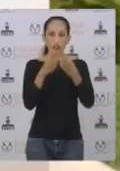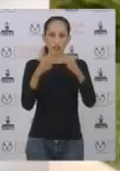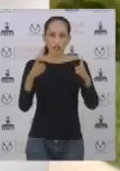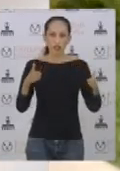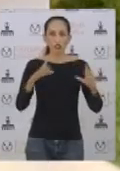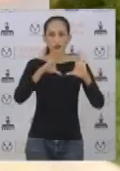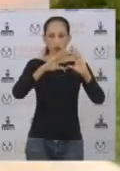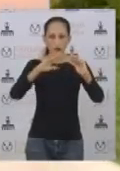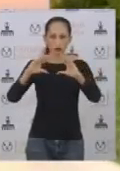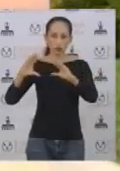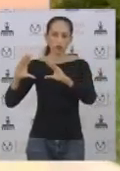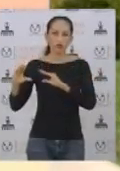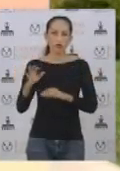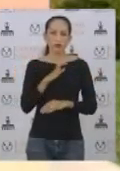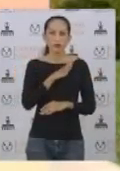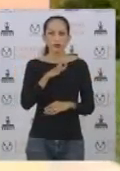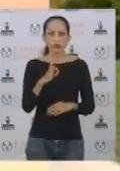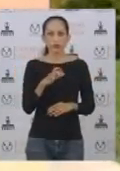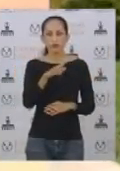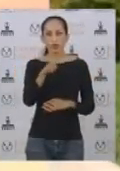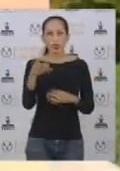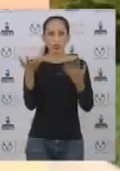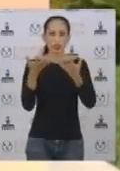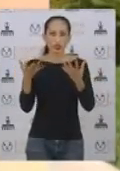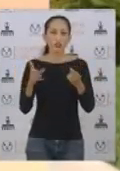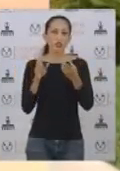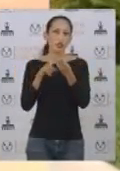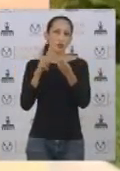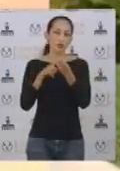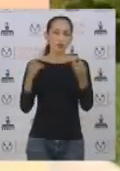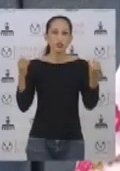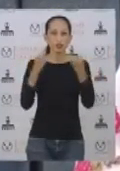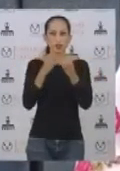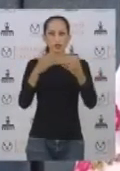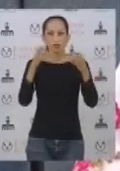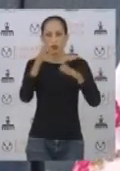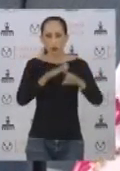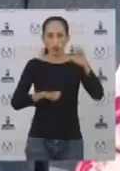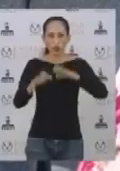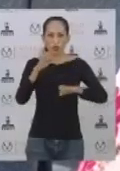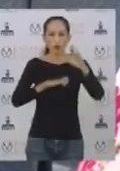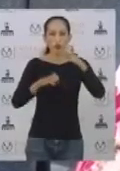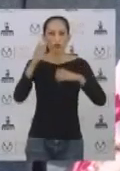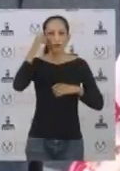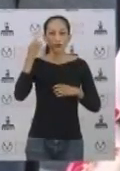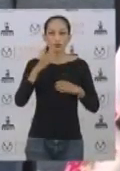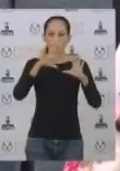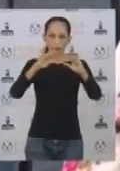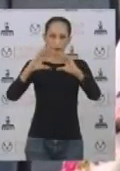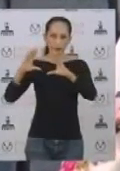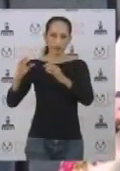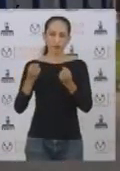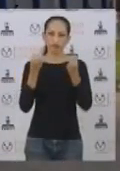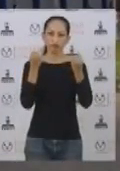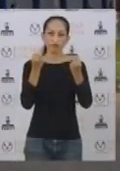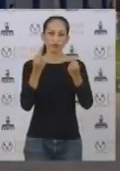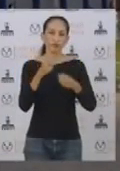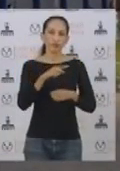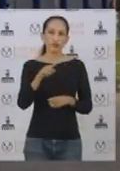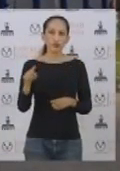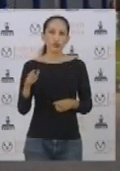programas de capacitación. Este tipo de acciones las llevan a cabo en el Instituto de Ecología a fin de fortalecer la capacitación y con ello una